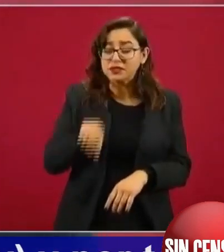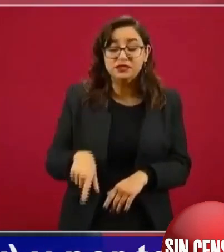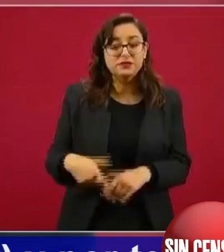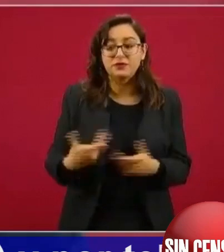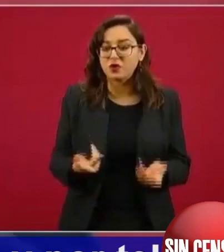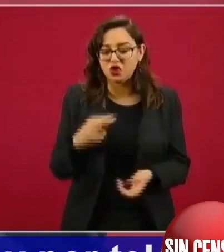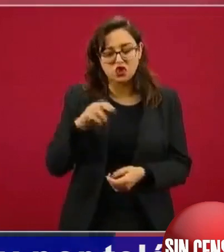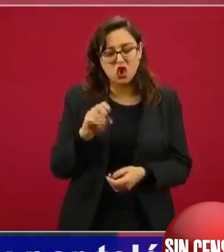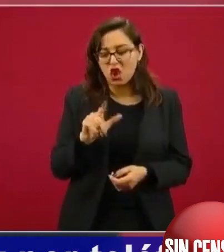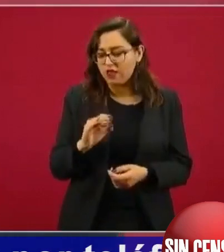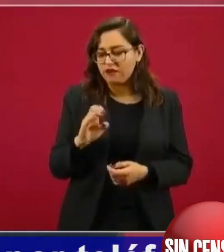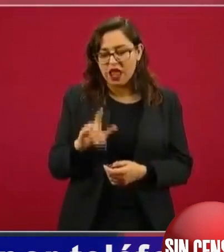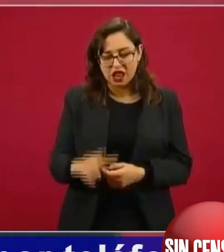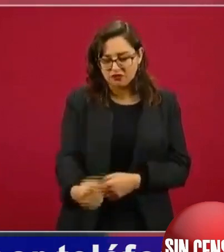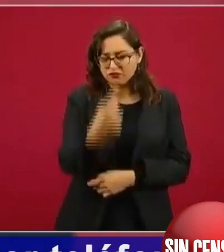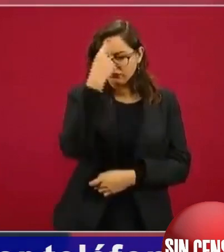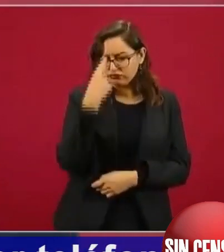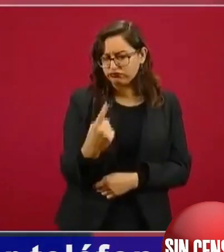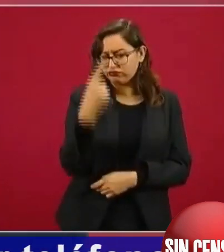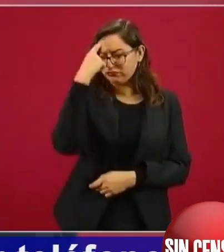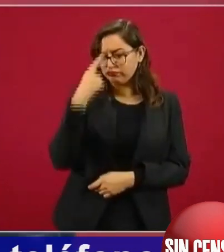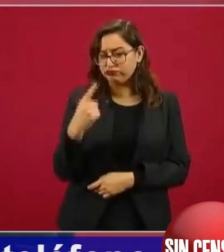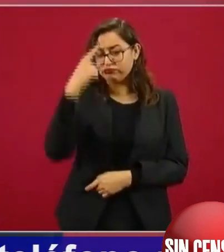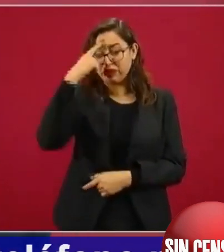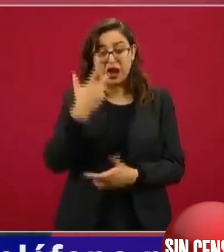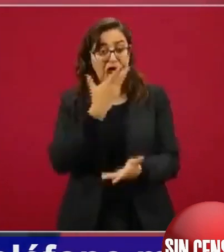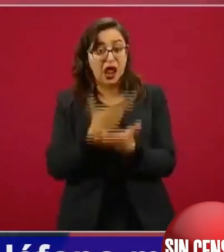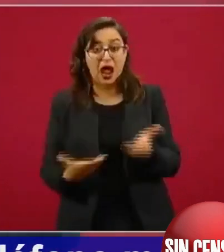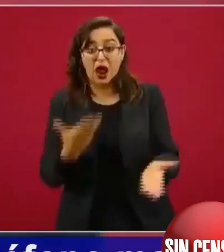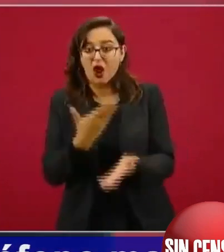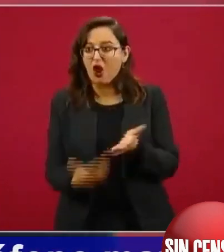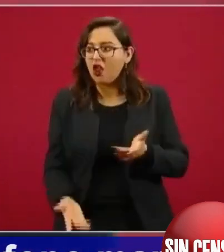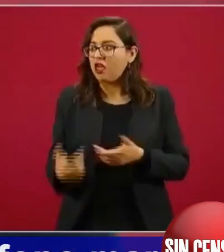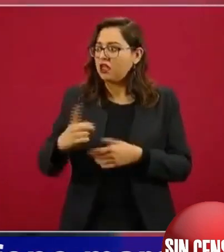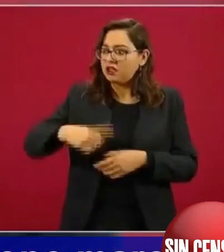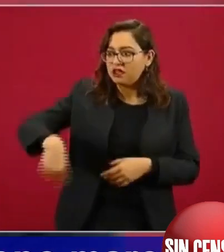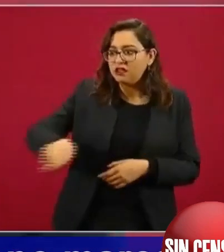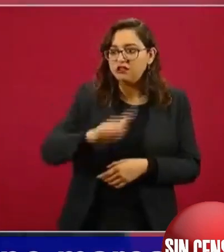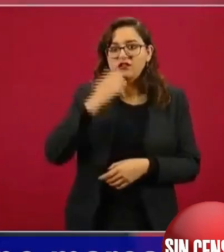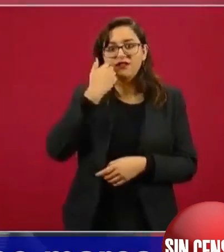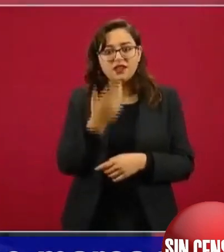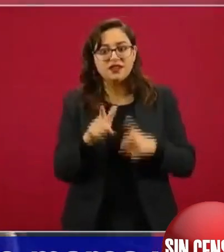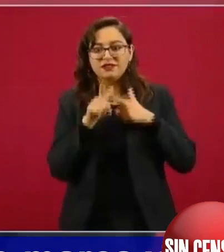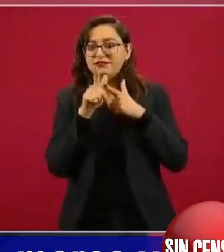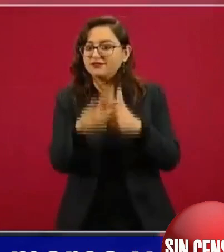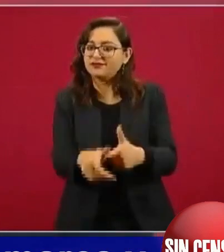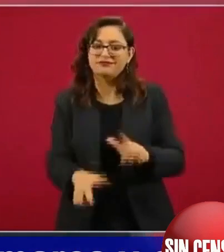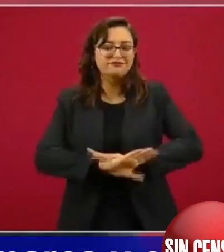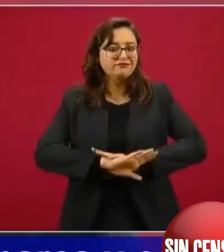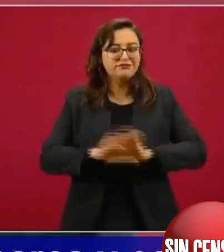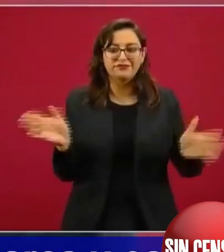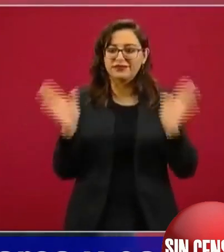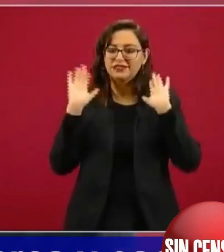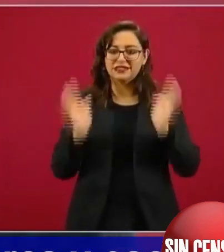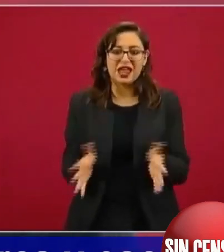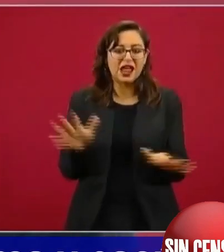del modelo neoliberal y quieren seguirlas aplicando cuando ya es otra